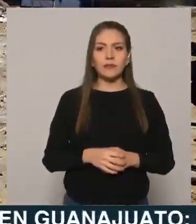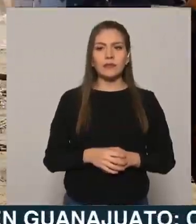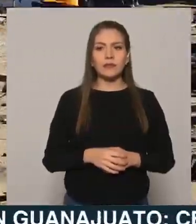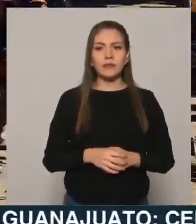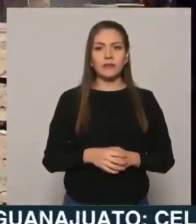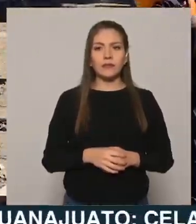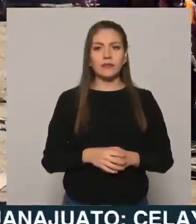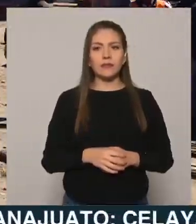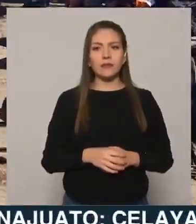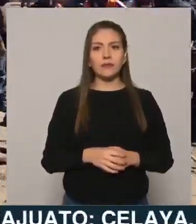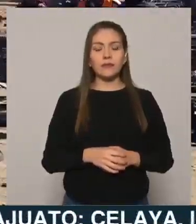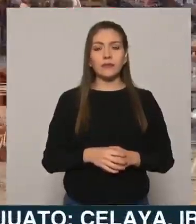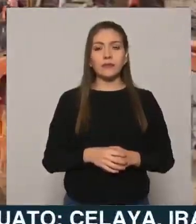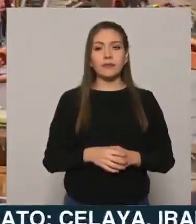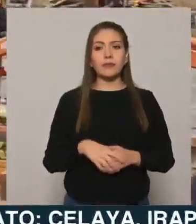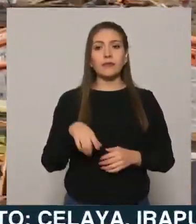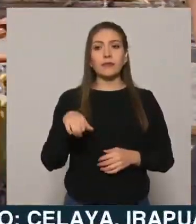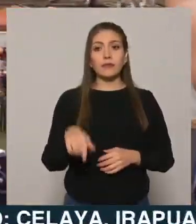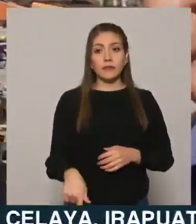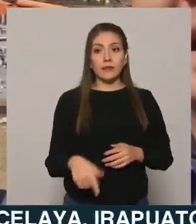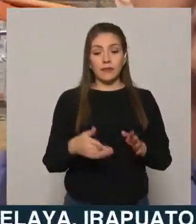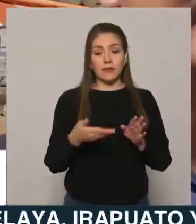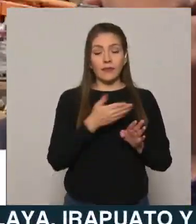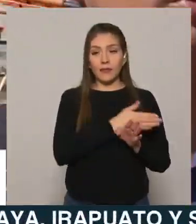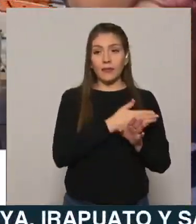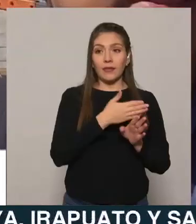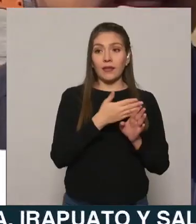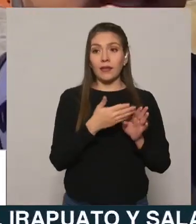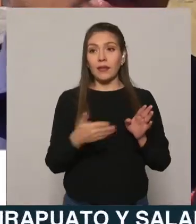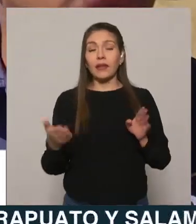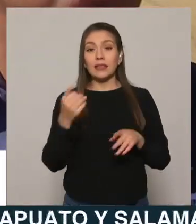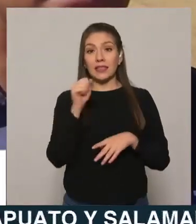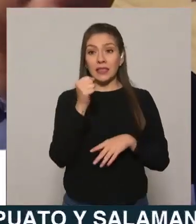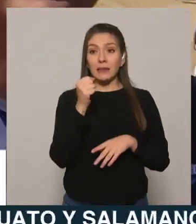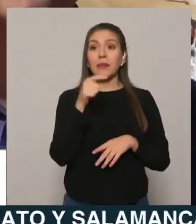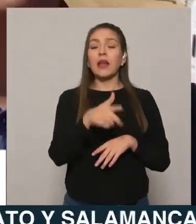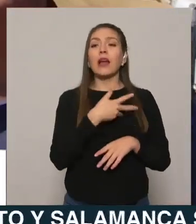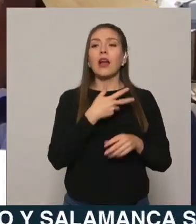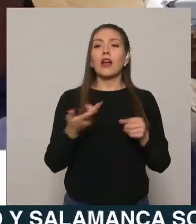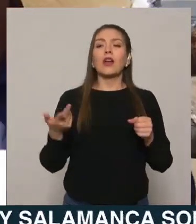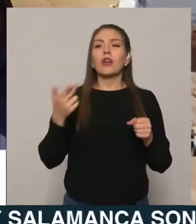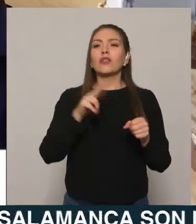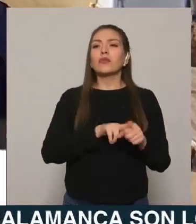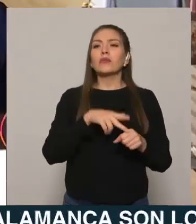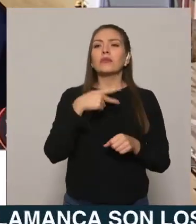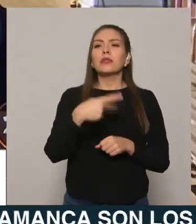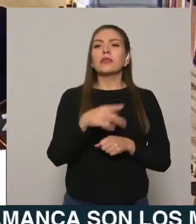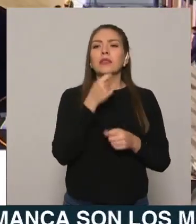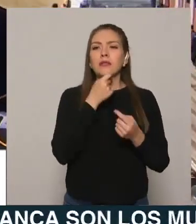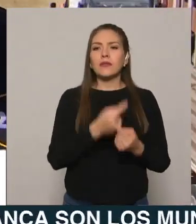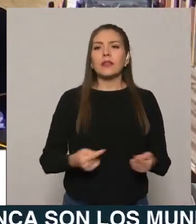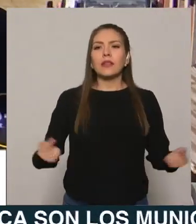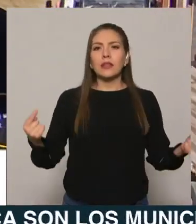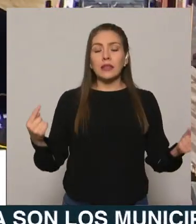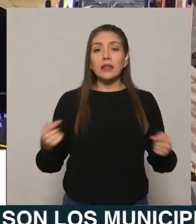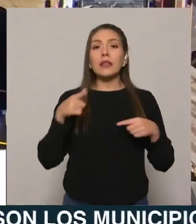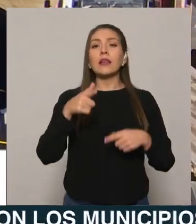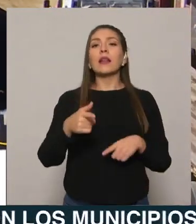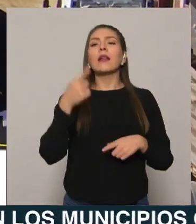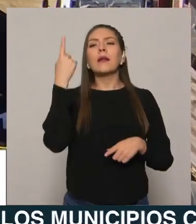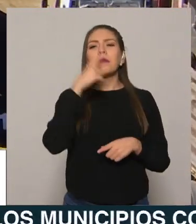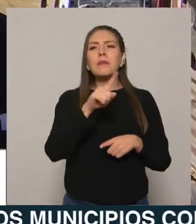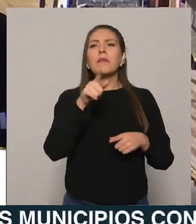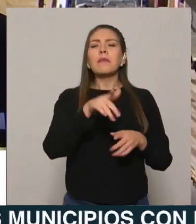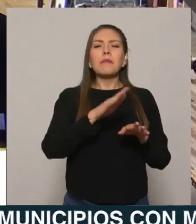En este predio y hasta septiembre de este año se encontraba el Hospital Materno Infantil de la comunidad de San Miguel Topilejo. Actualmente, con el objetivo de brindar